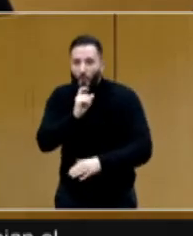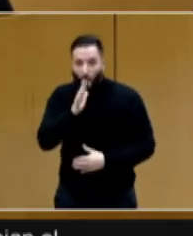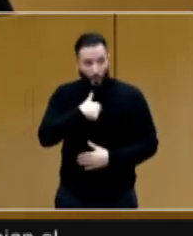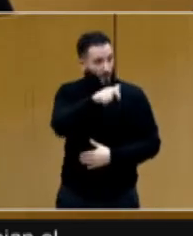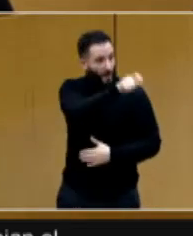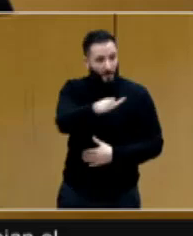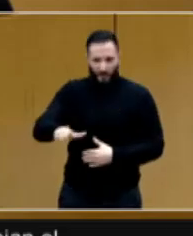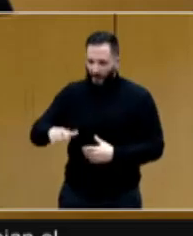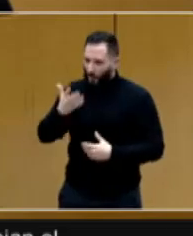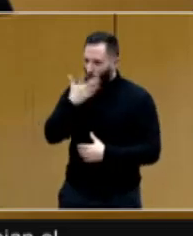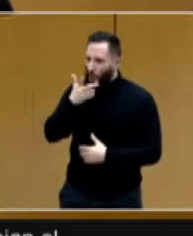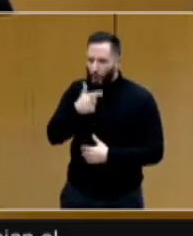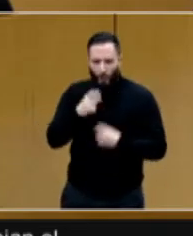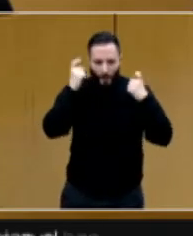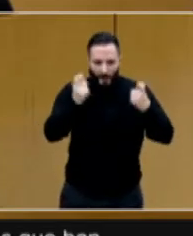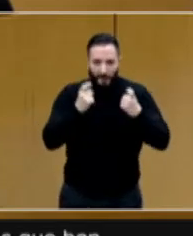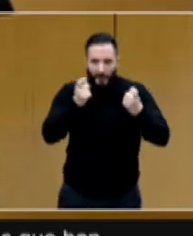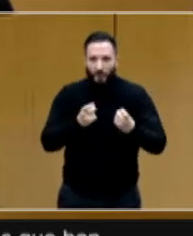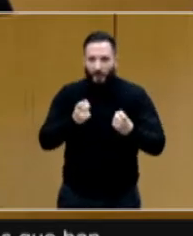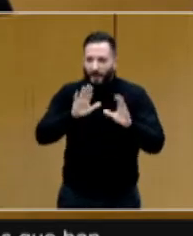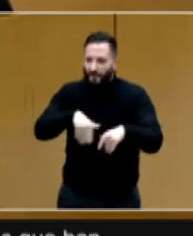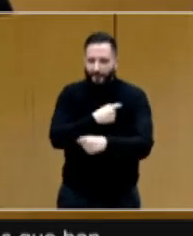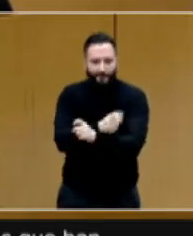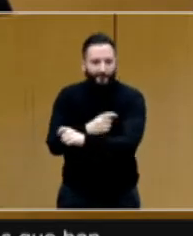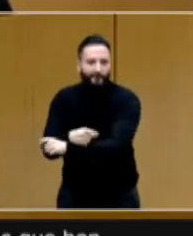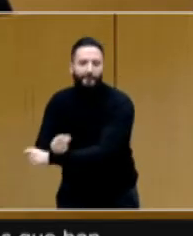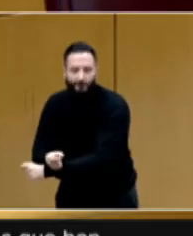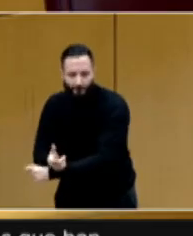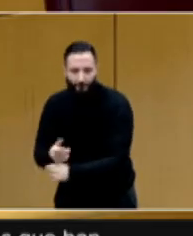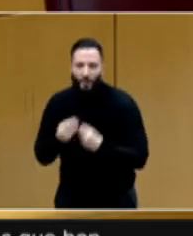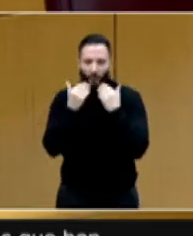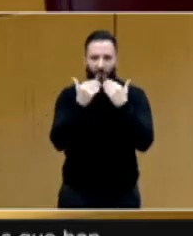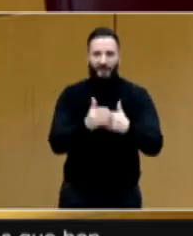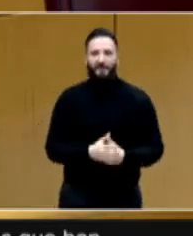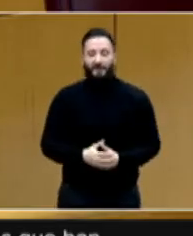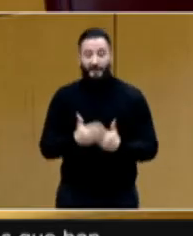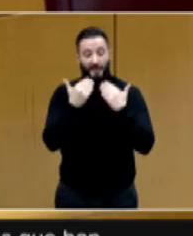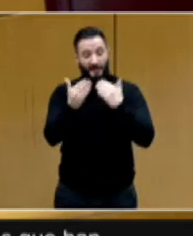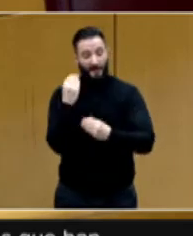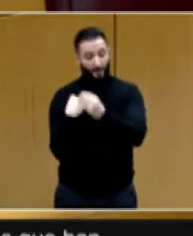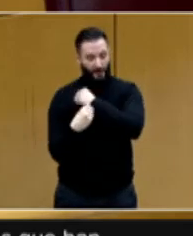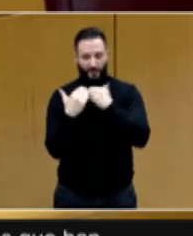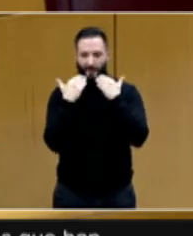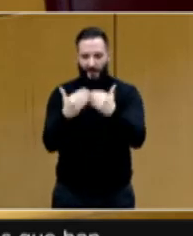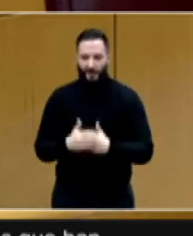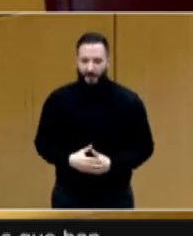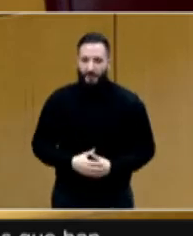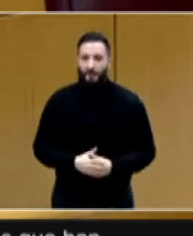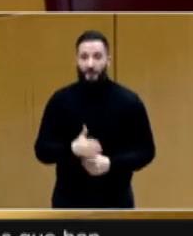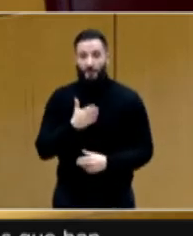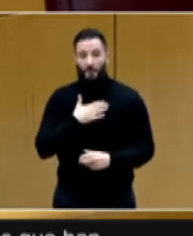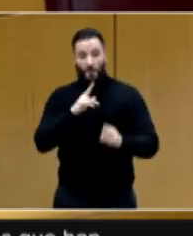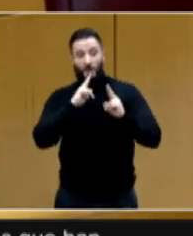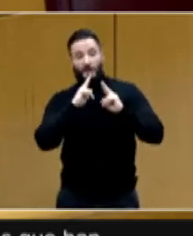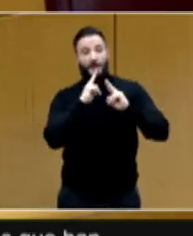que está intentando y no saben cómo Muchas gracias muchas gracias por la pregunta Pues le voy a dar